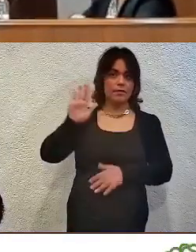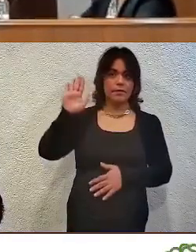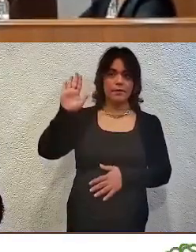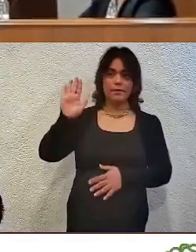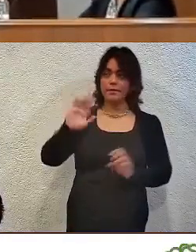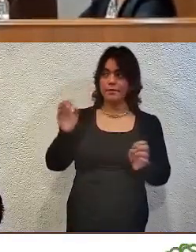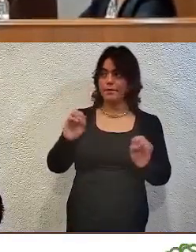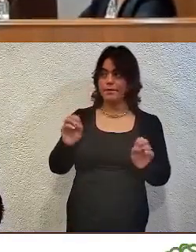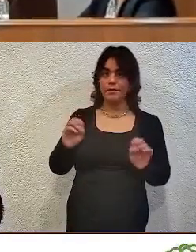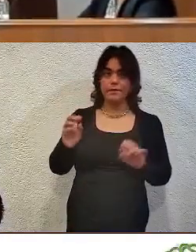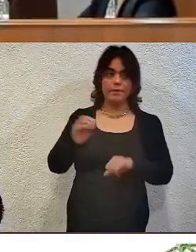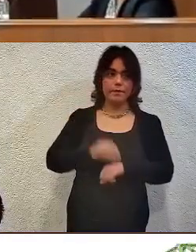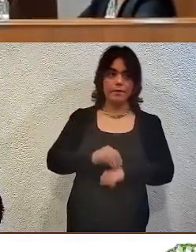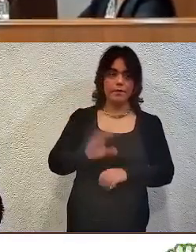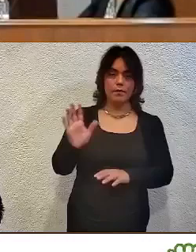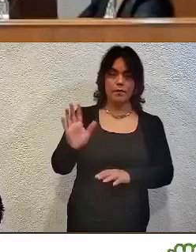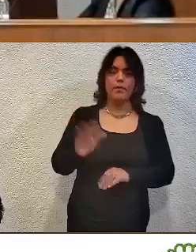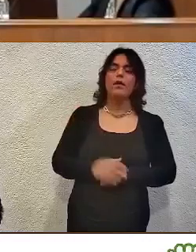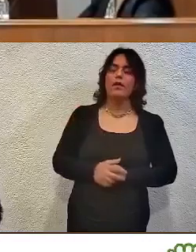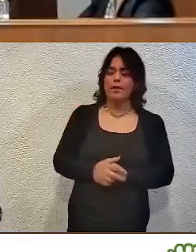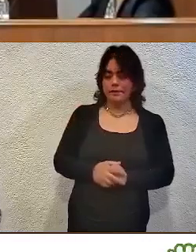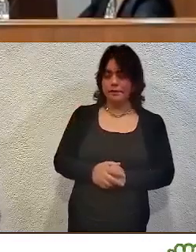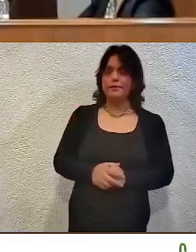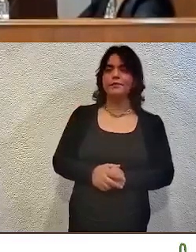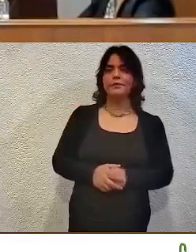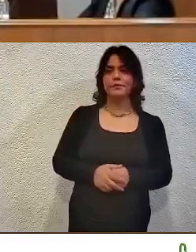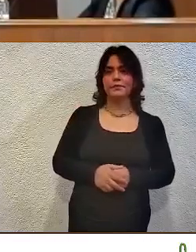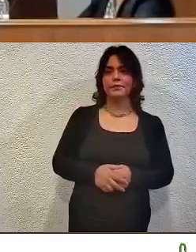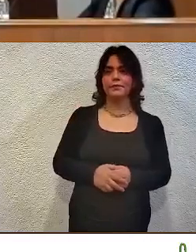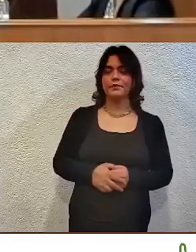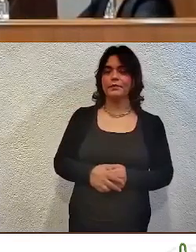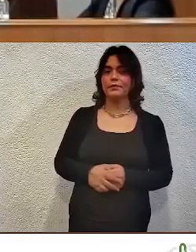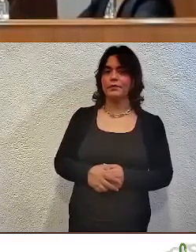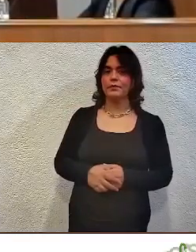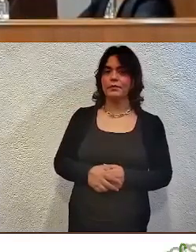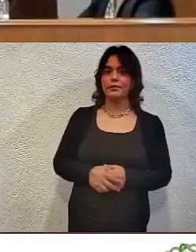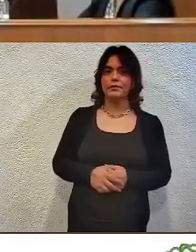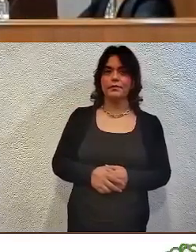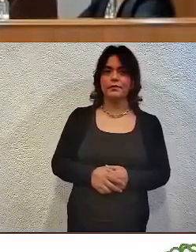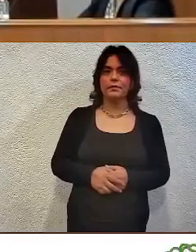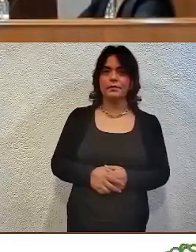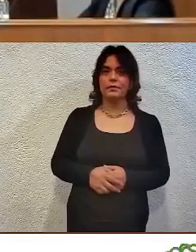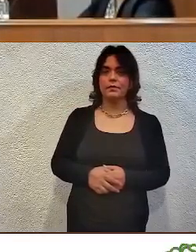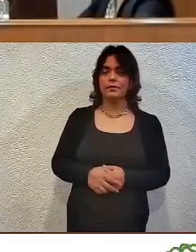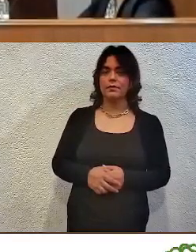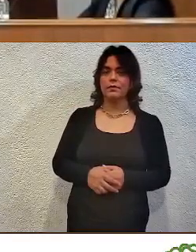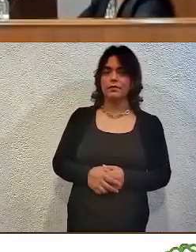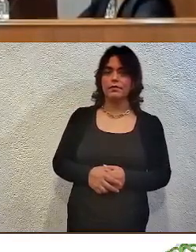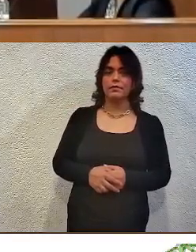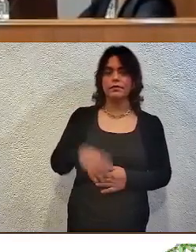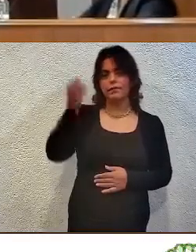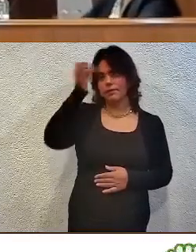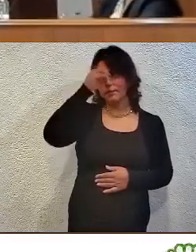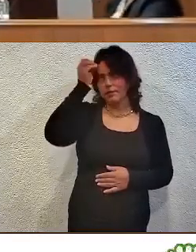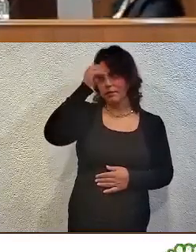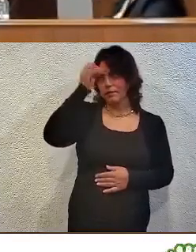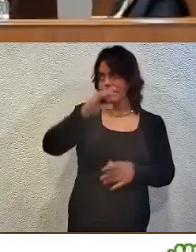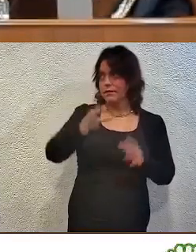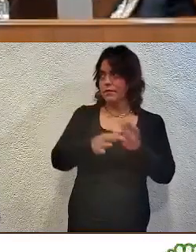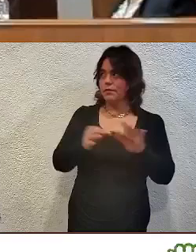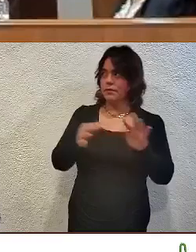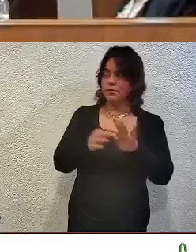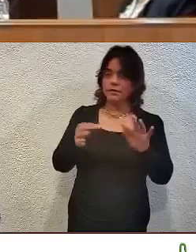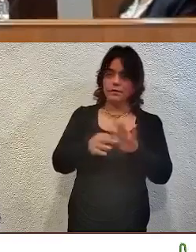¿Ya no? Correcto. Bueno, dadas las comentarios,